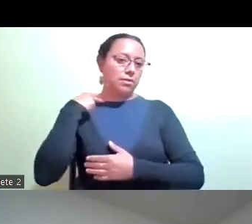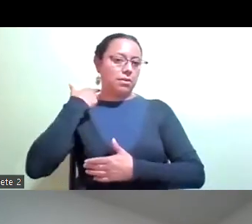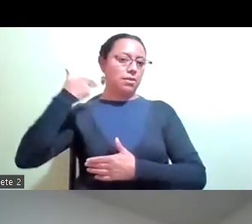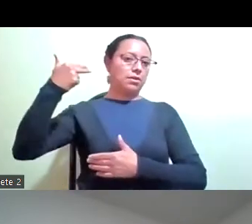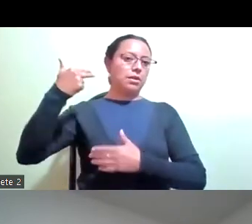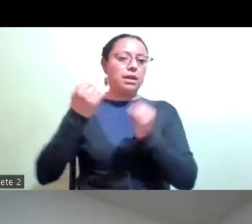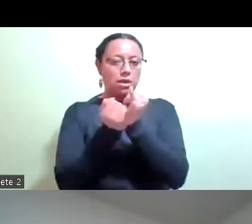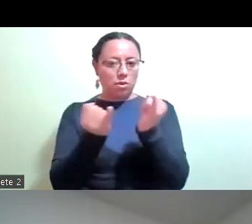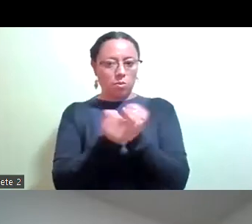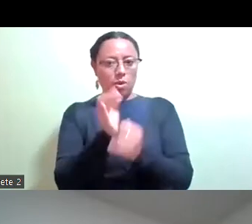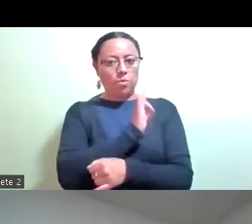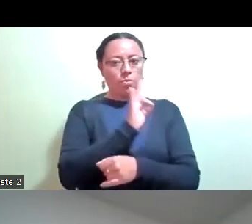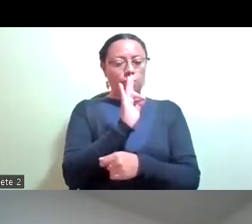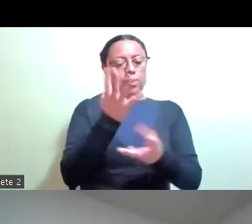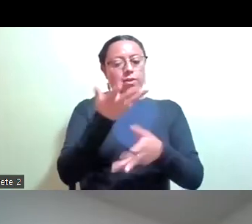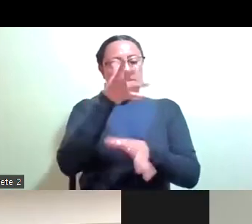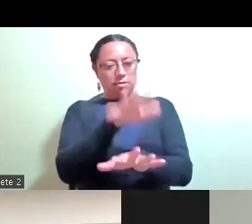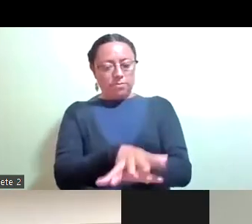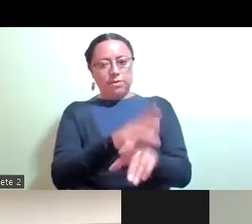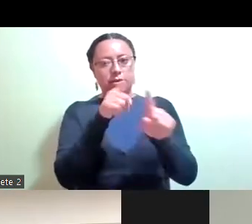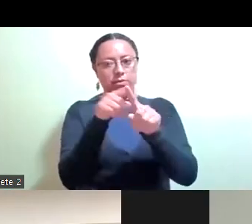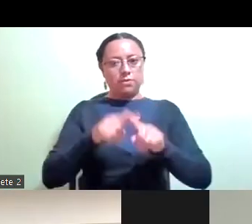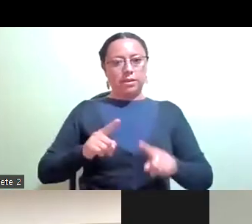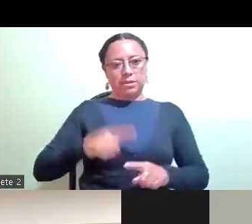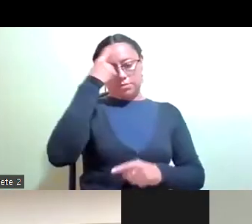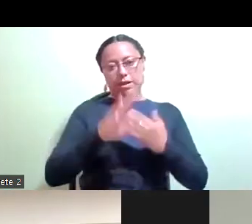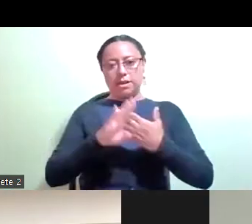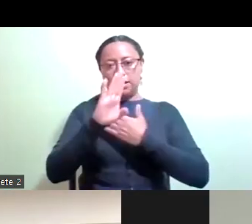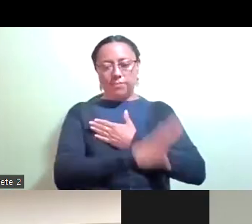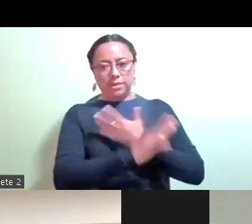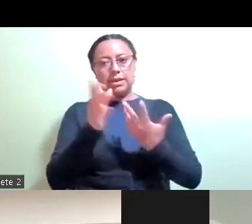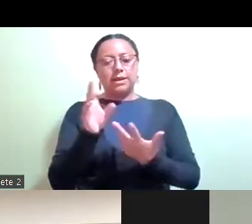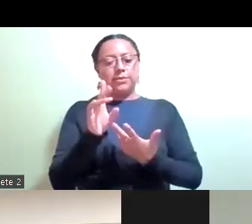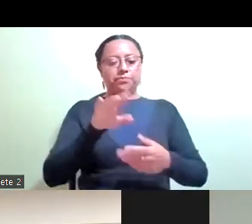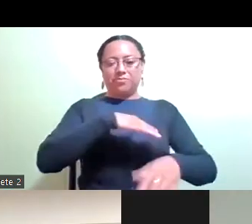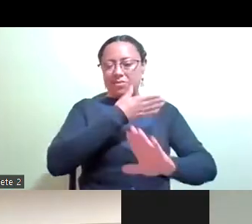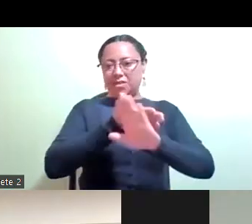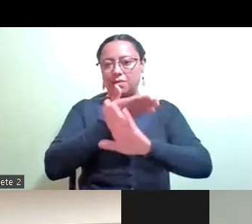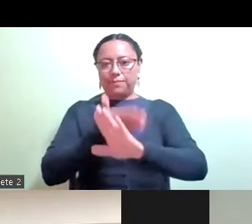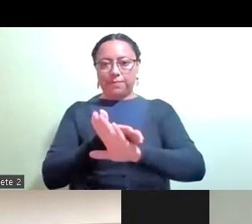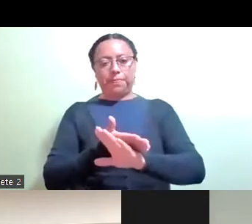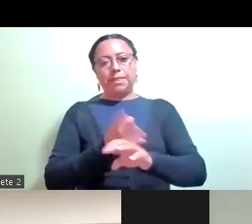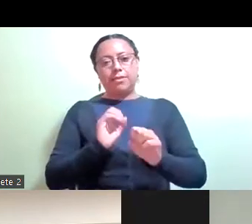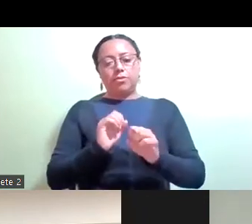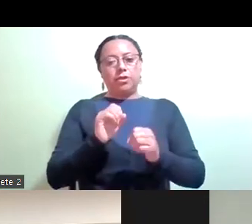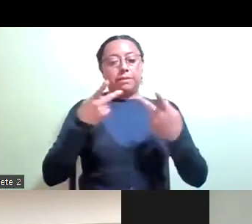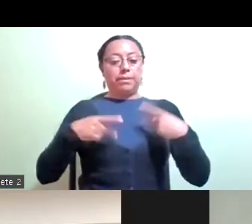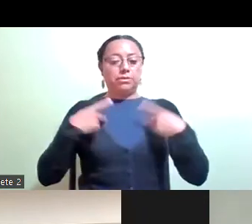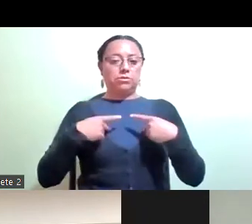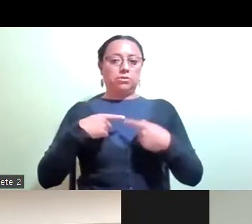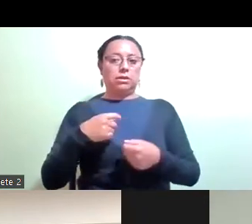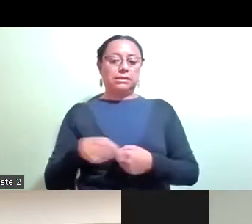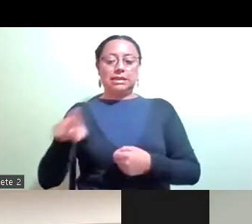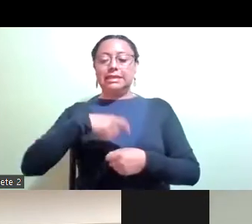el fin de evitar lesiones, daños y, en su caso, graves atentados contra la vida propia de los ciudadanos e infantes de nuestra